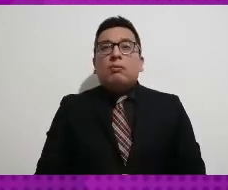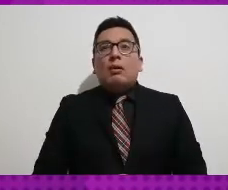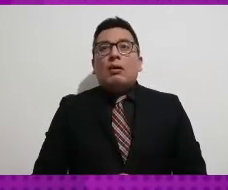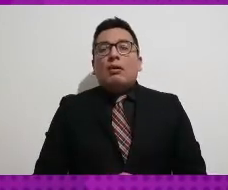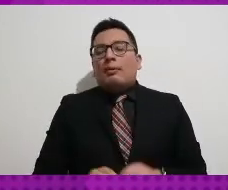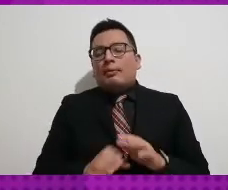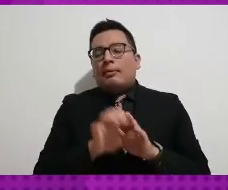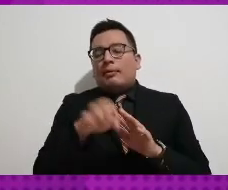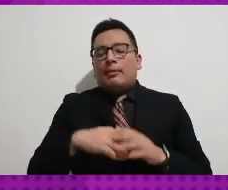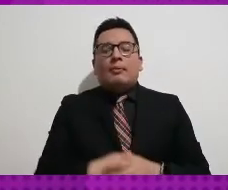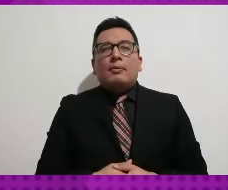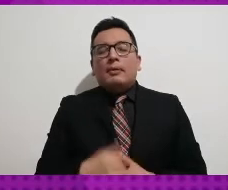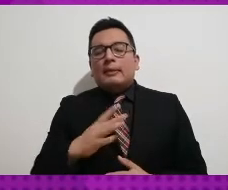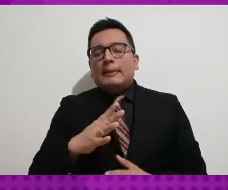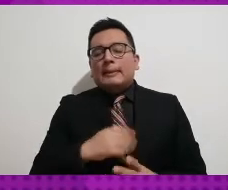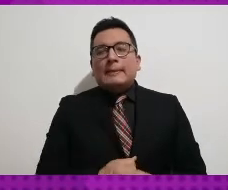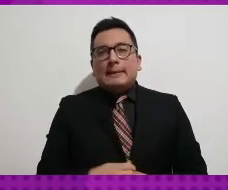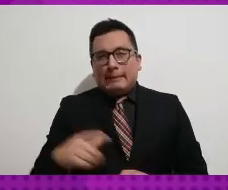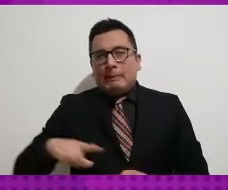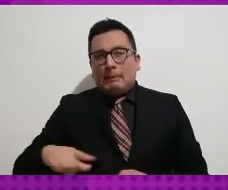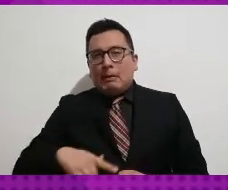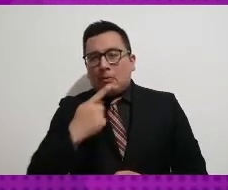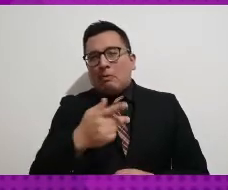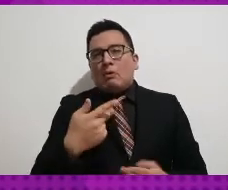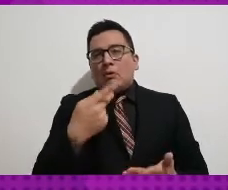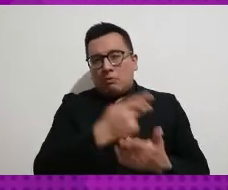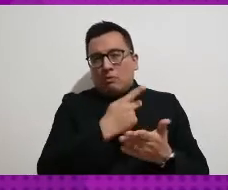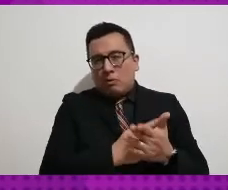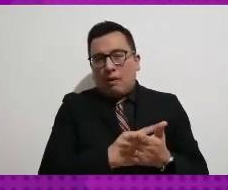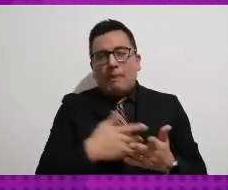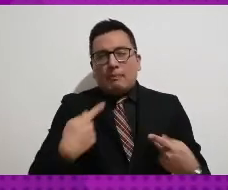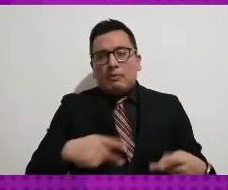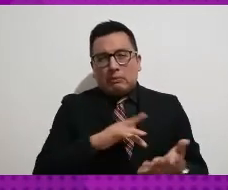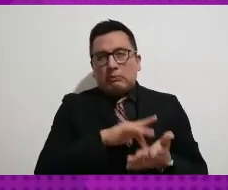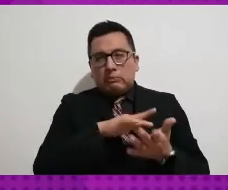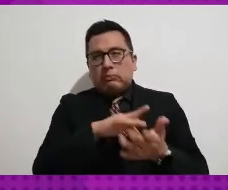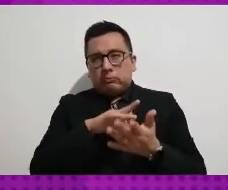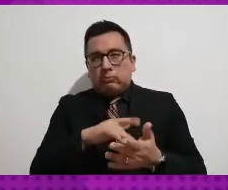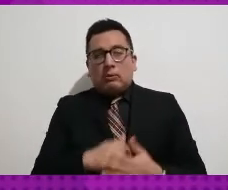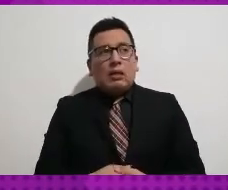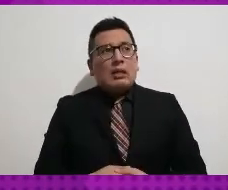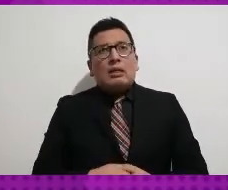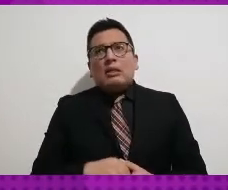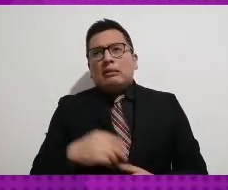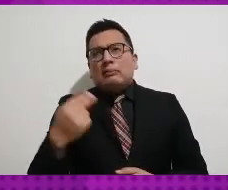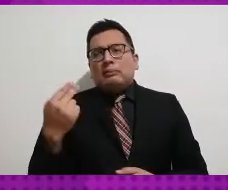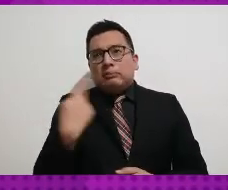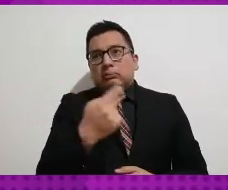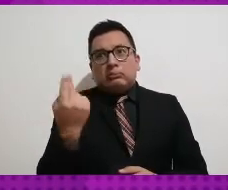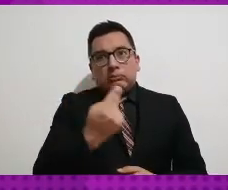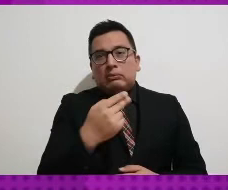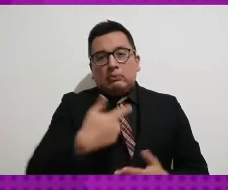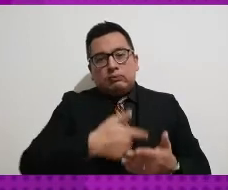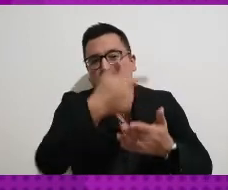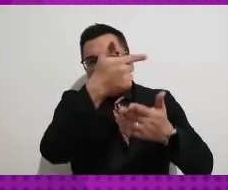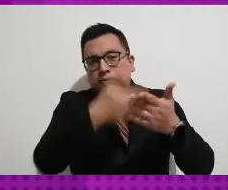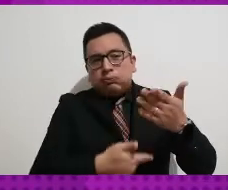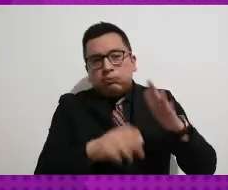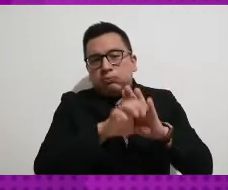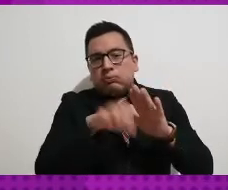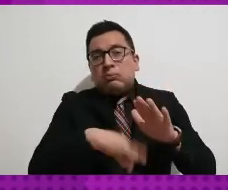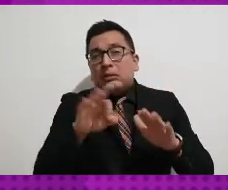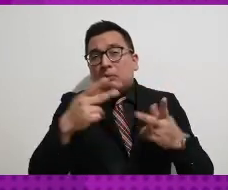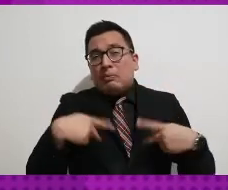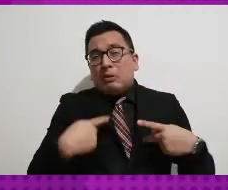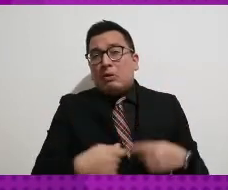muy requeridos, pues hay padrones. Hay quien dice que son padrones de gente sin recursos, hay padrones que dicen que son gente que recibe recursos.